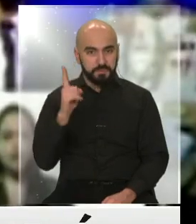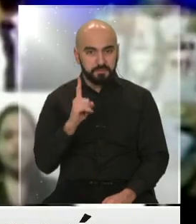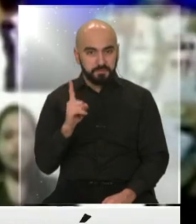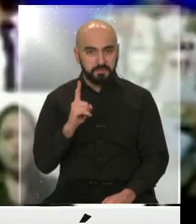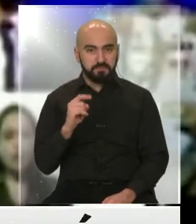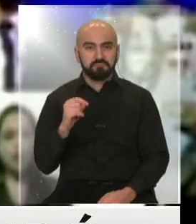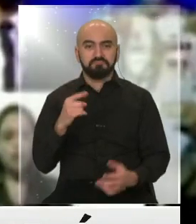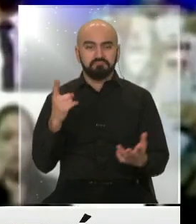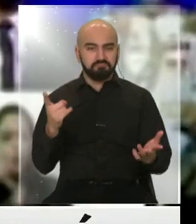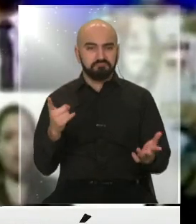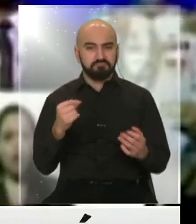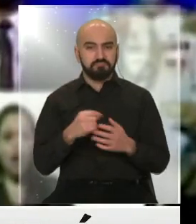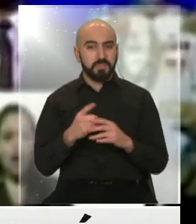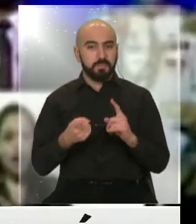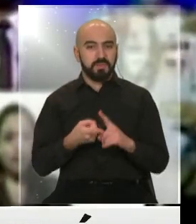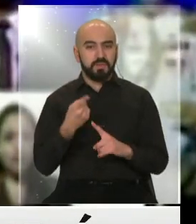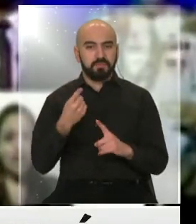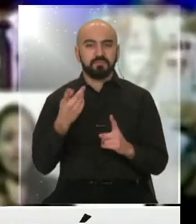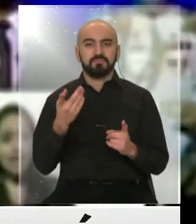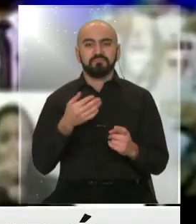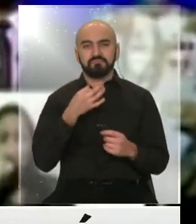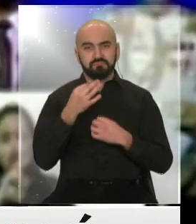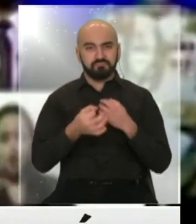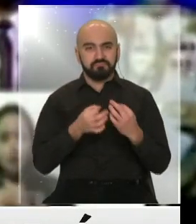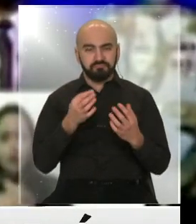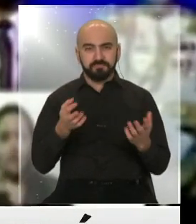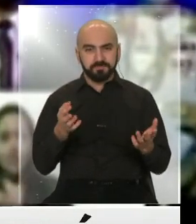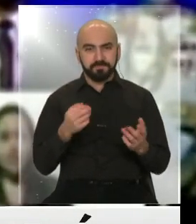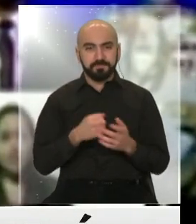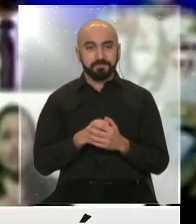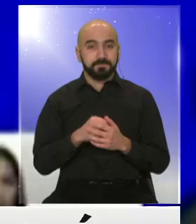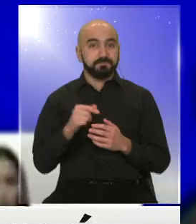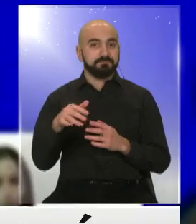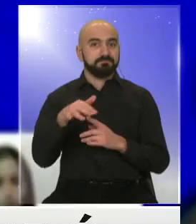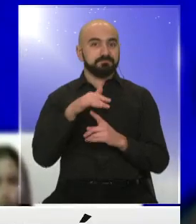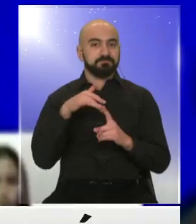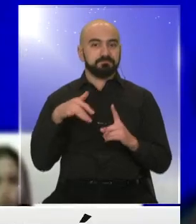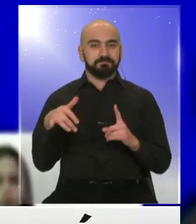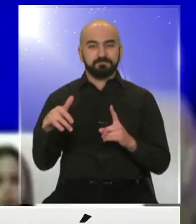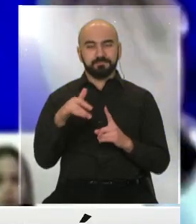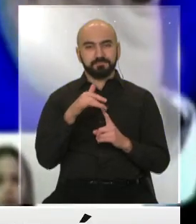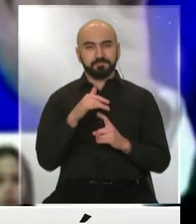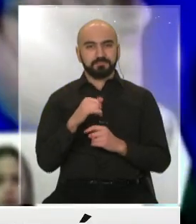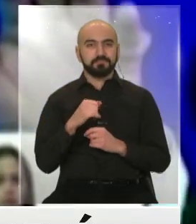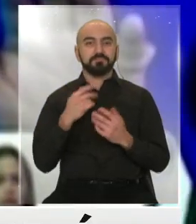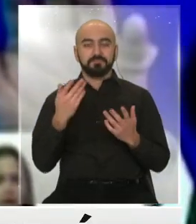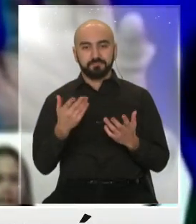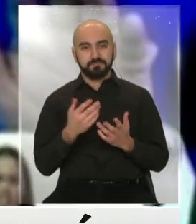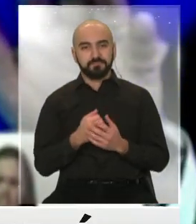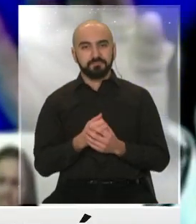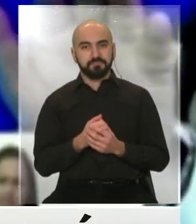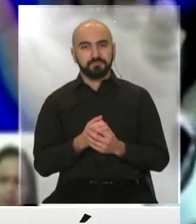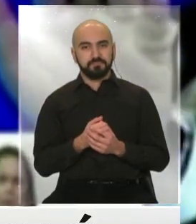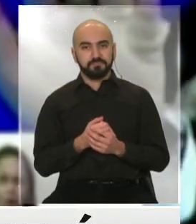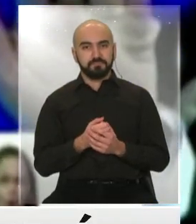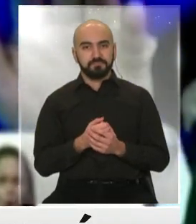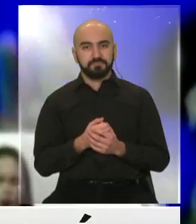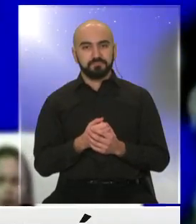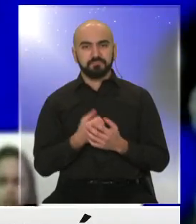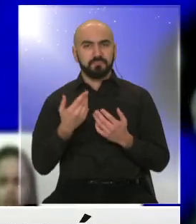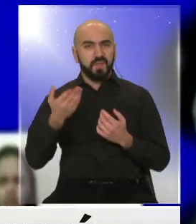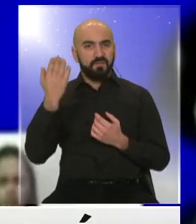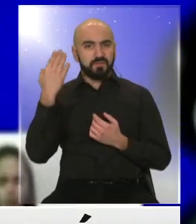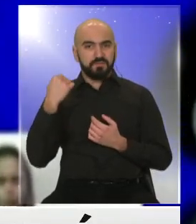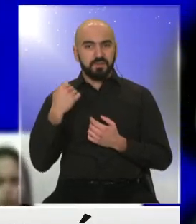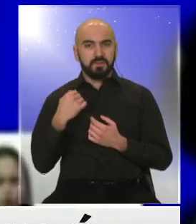se manifestara justamente en una situación como esta, en la crisis que lleva Venezuela desde hace varios años